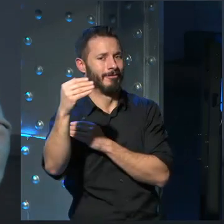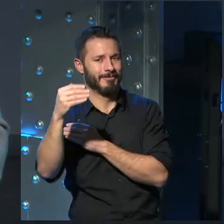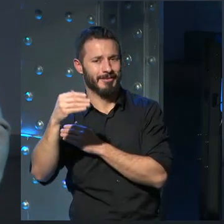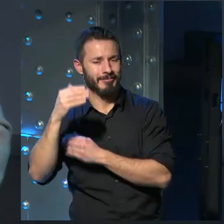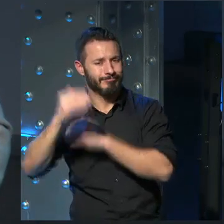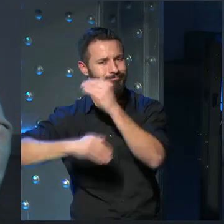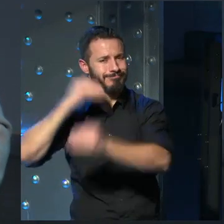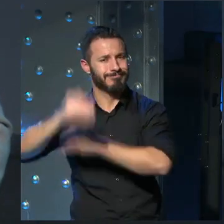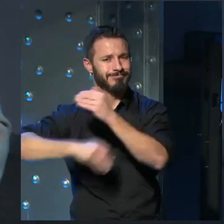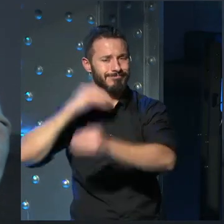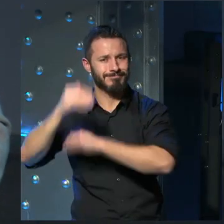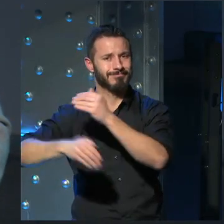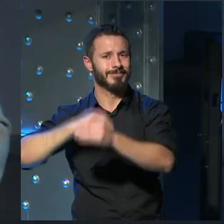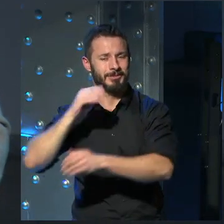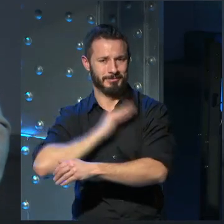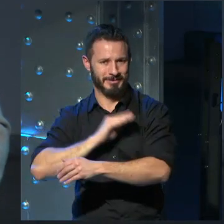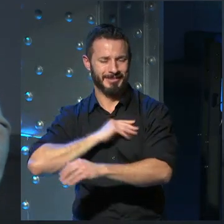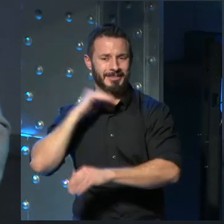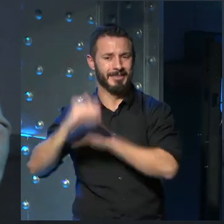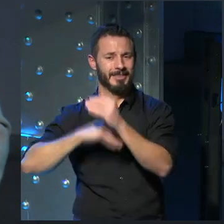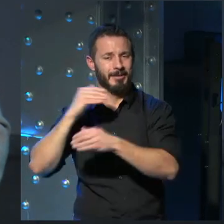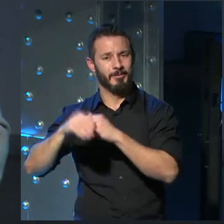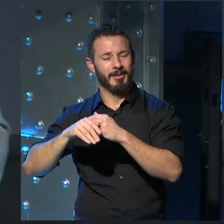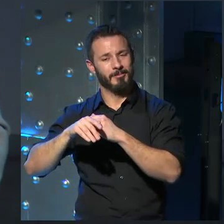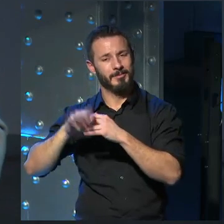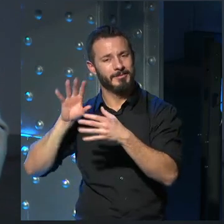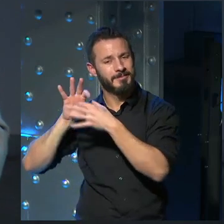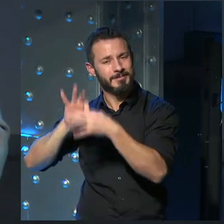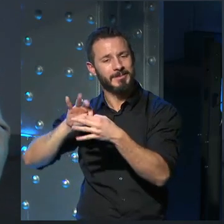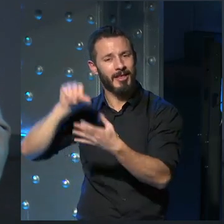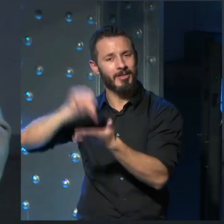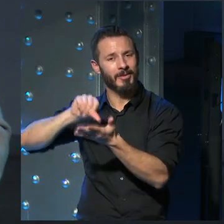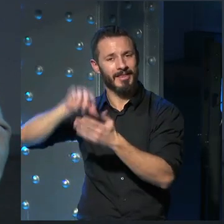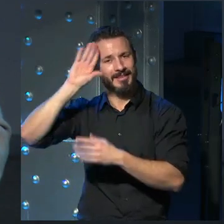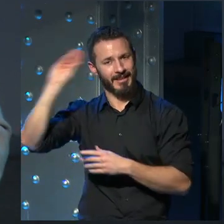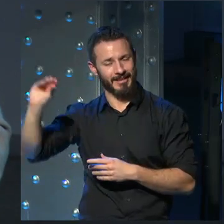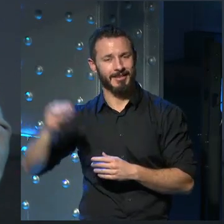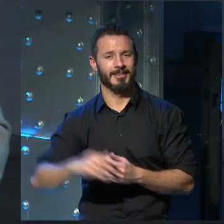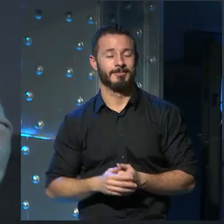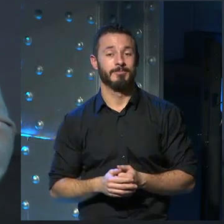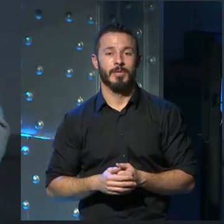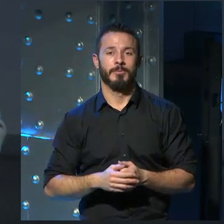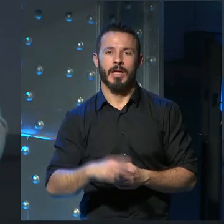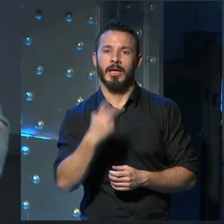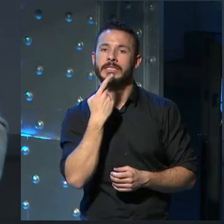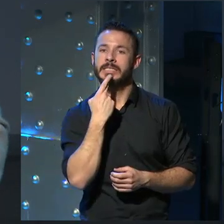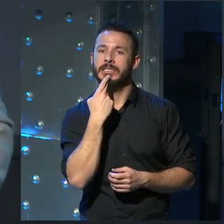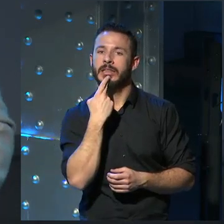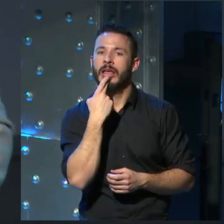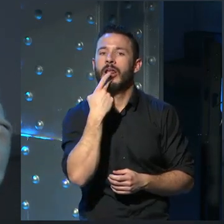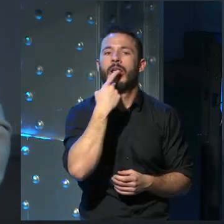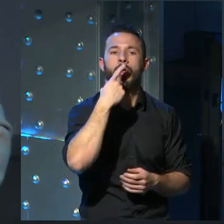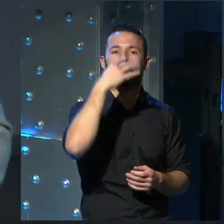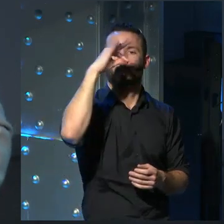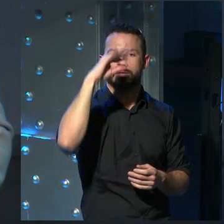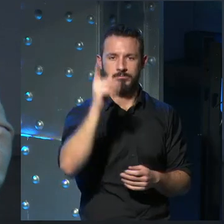ciudad de Santander en materia de ciudad inteligente, ¿no? Pero Santander no es ninguna excepción a